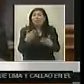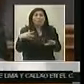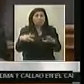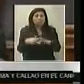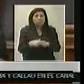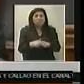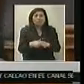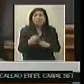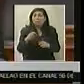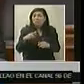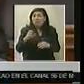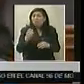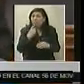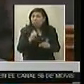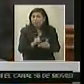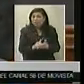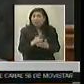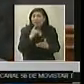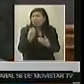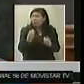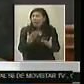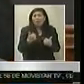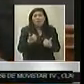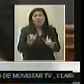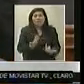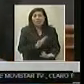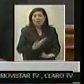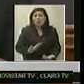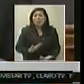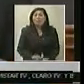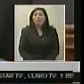y Lynch fueron los primeros pilotos, presidente. Ese es un gran logro de este gobierno.